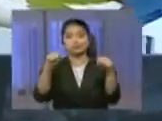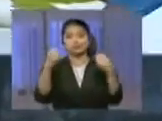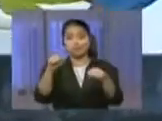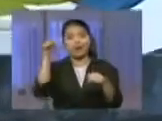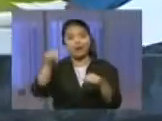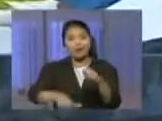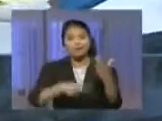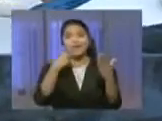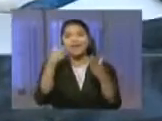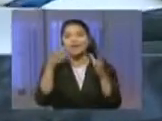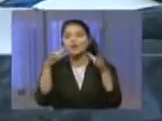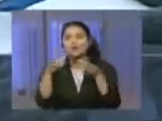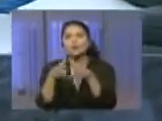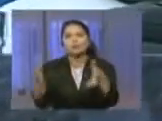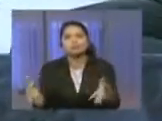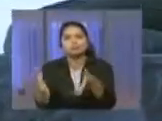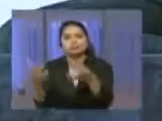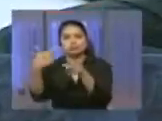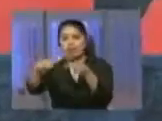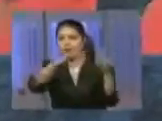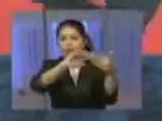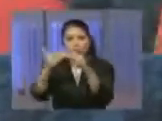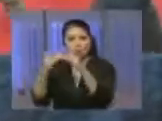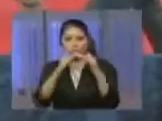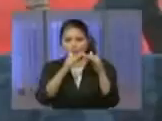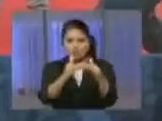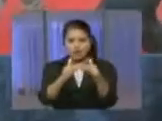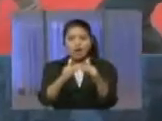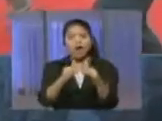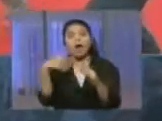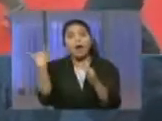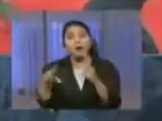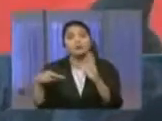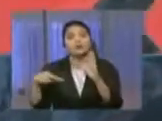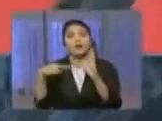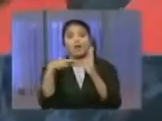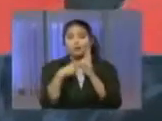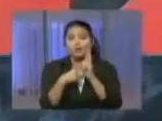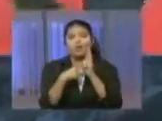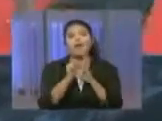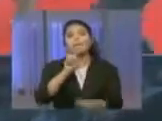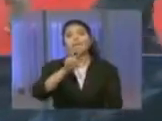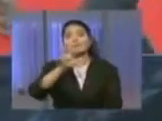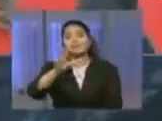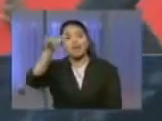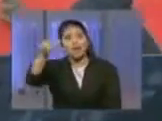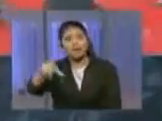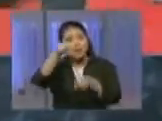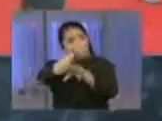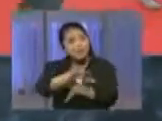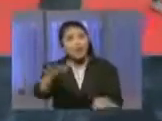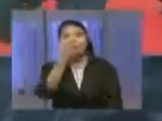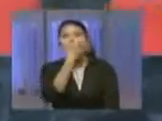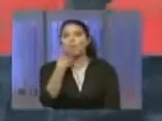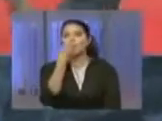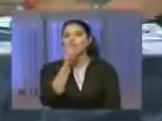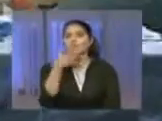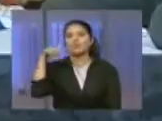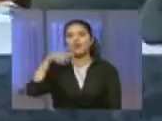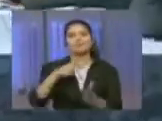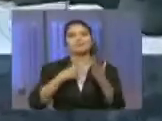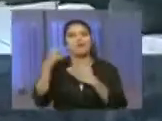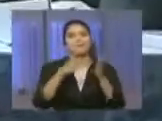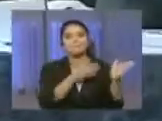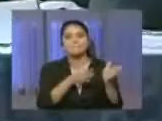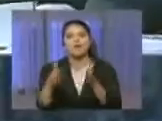comunitario además de esto tenemos unos recreadores 23,000 recreadores en este despliegue bonito de este plan el despliegue de